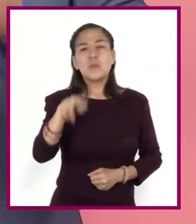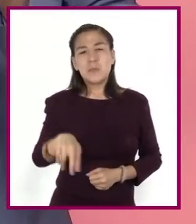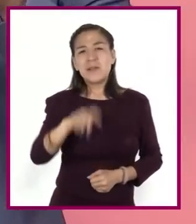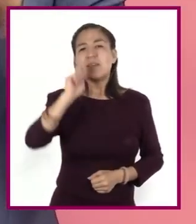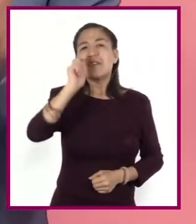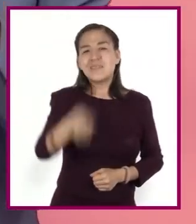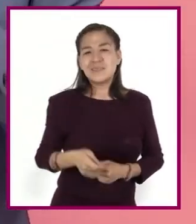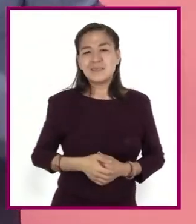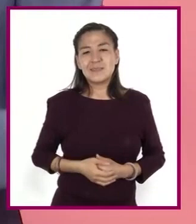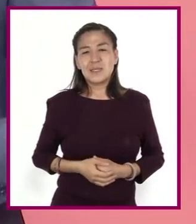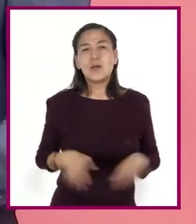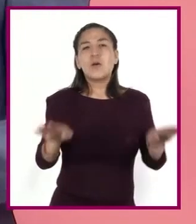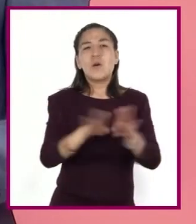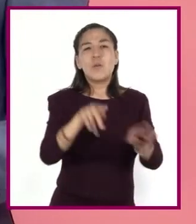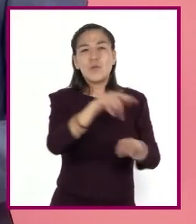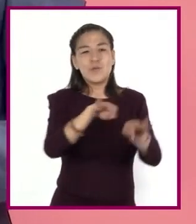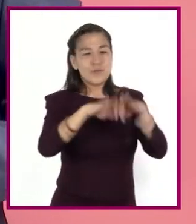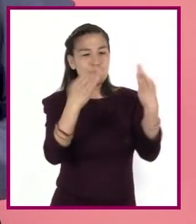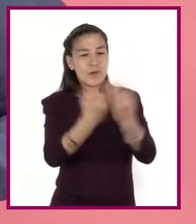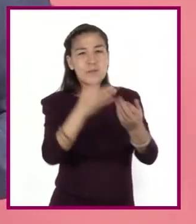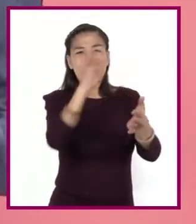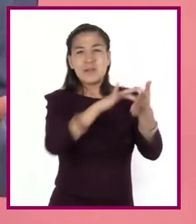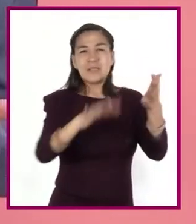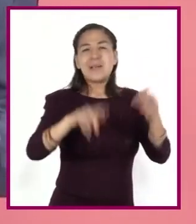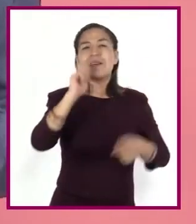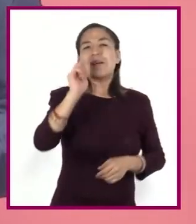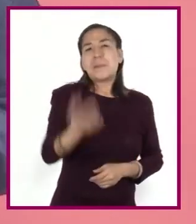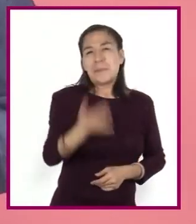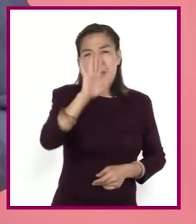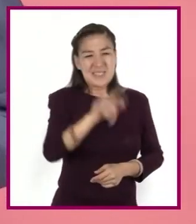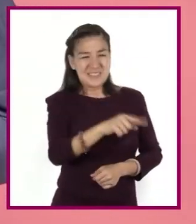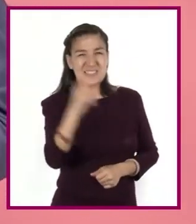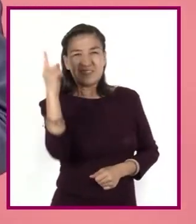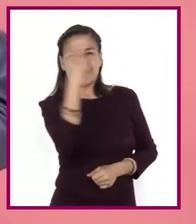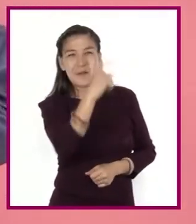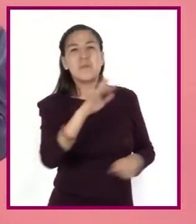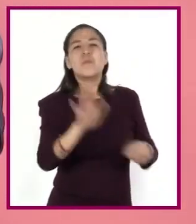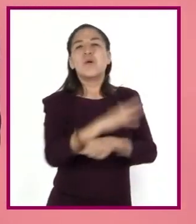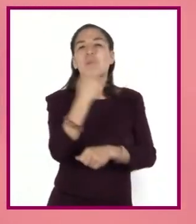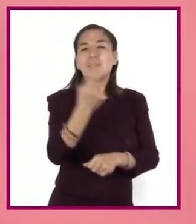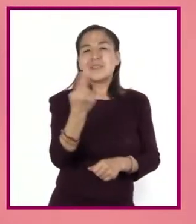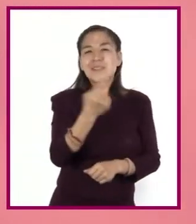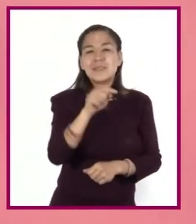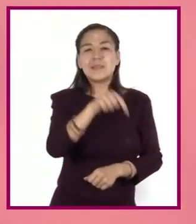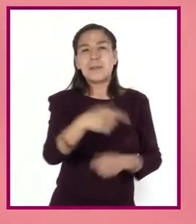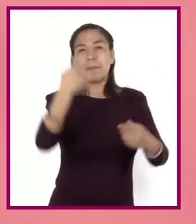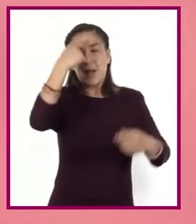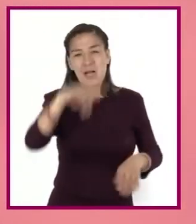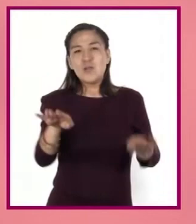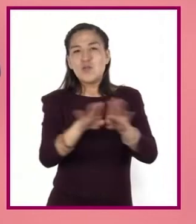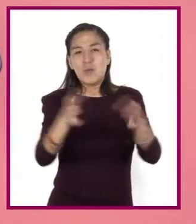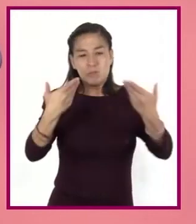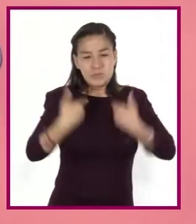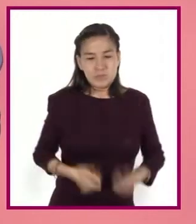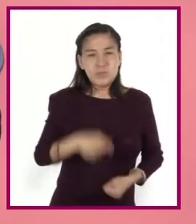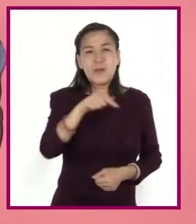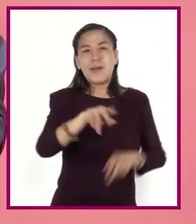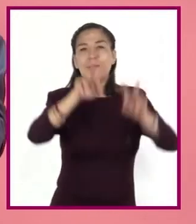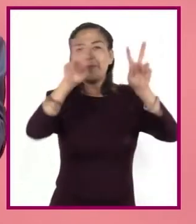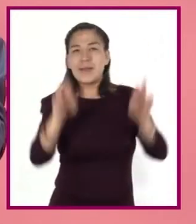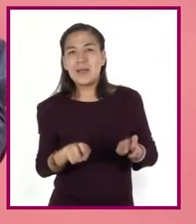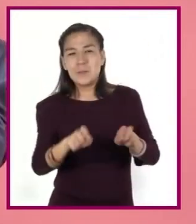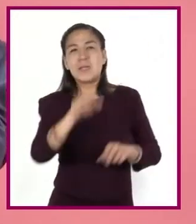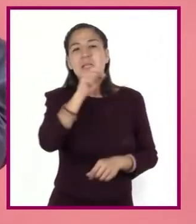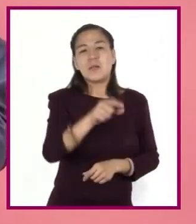son un tipo de texto que pueden parecer complejos porque necesita la habilidad de comprender un tema y